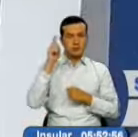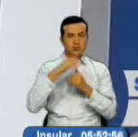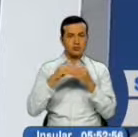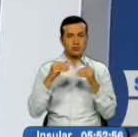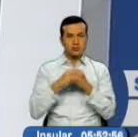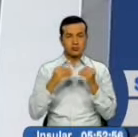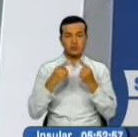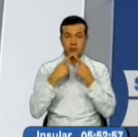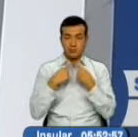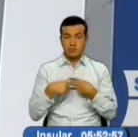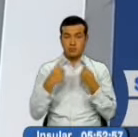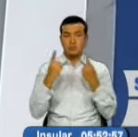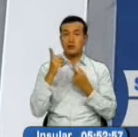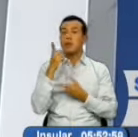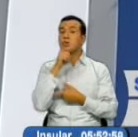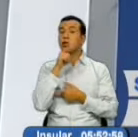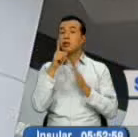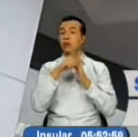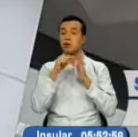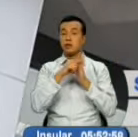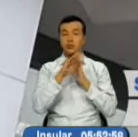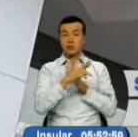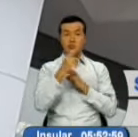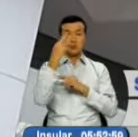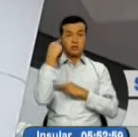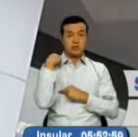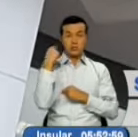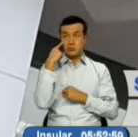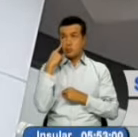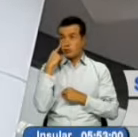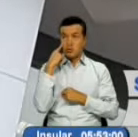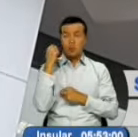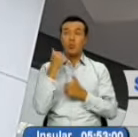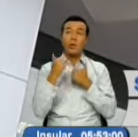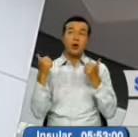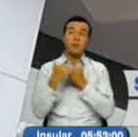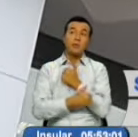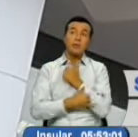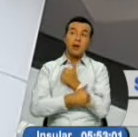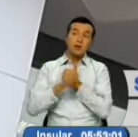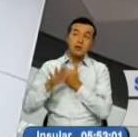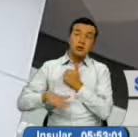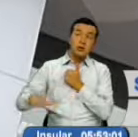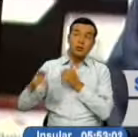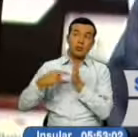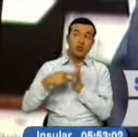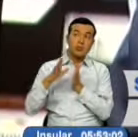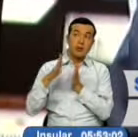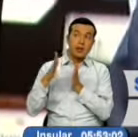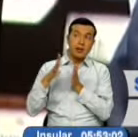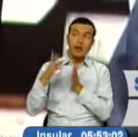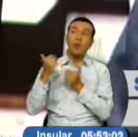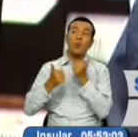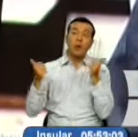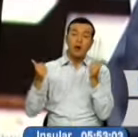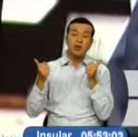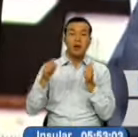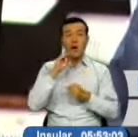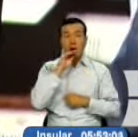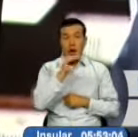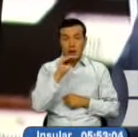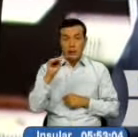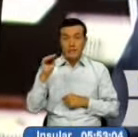$30,000 millones. Se ratifica que será el Servicio de Rentas Internas del organismo encargado de determinar cuáles son considerados paraísos fiscales. Que se encargará de